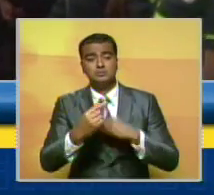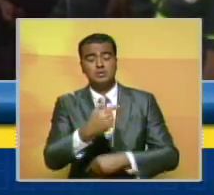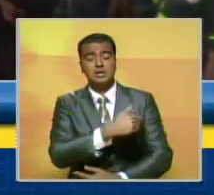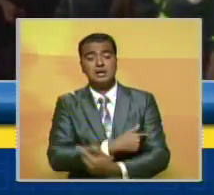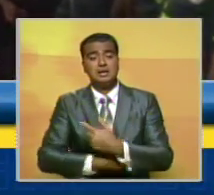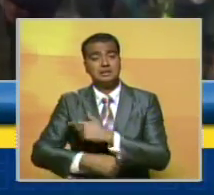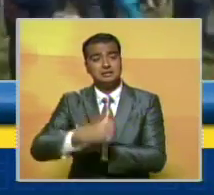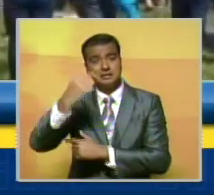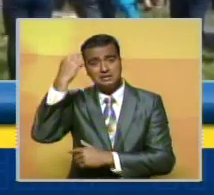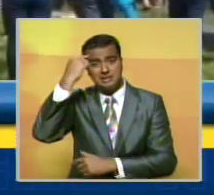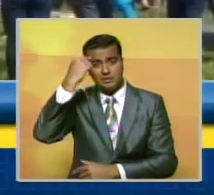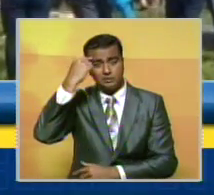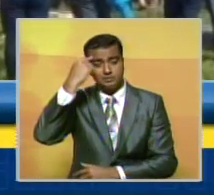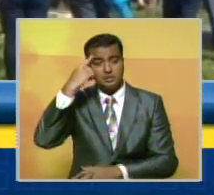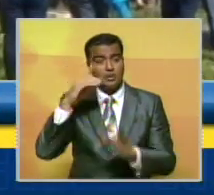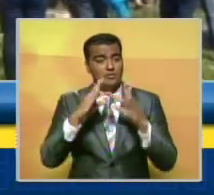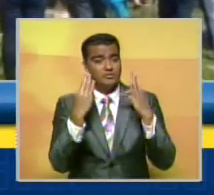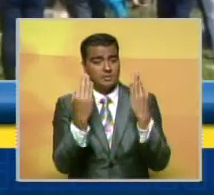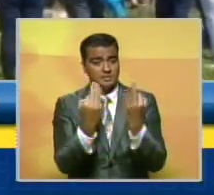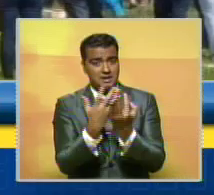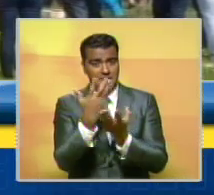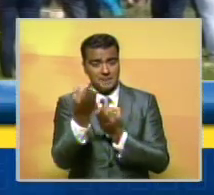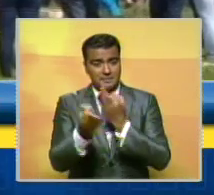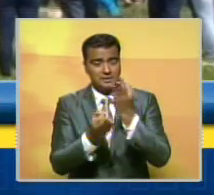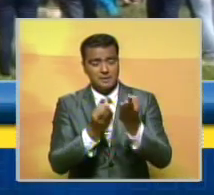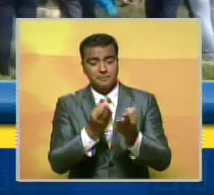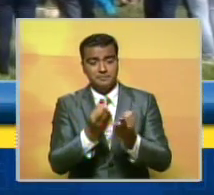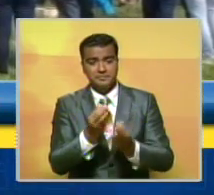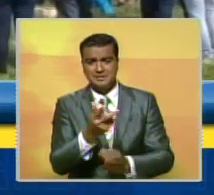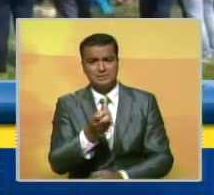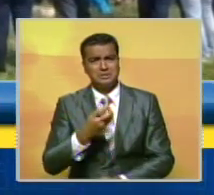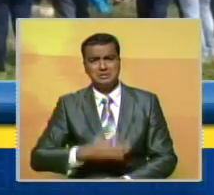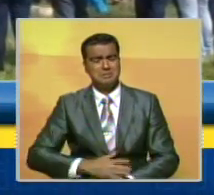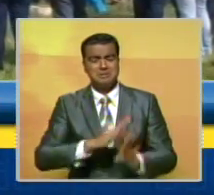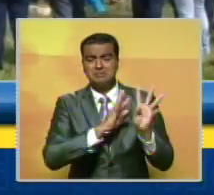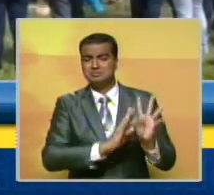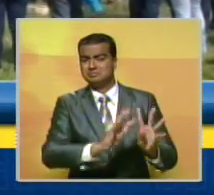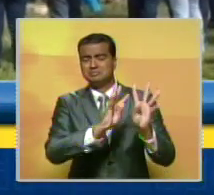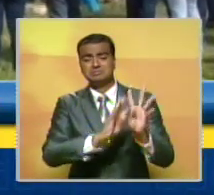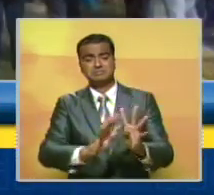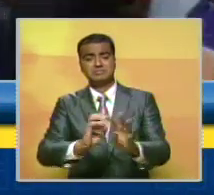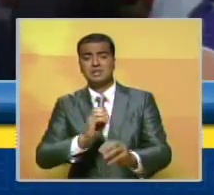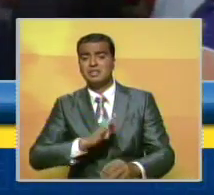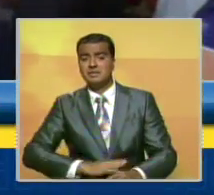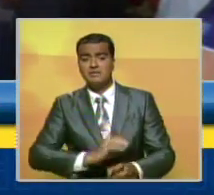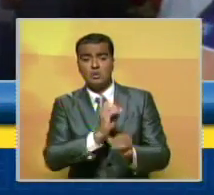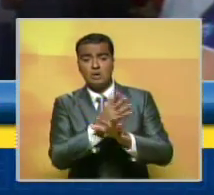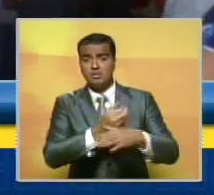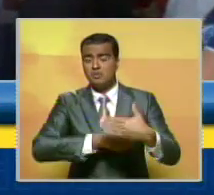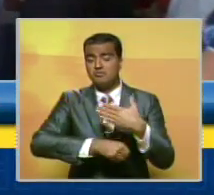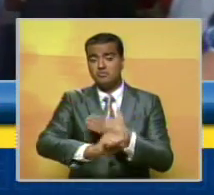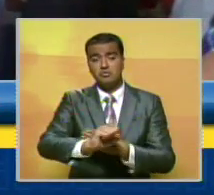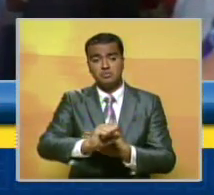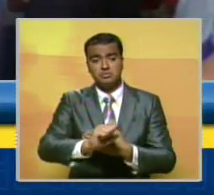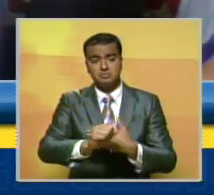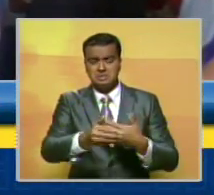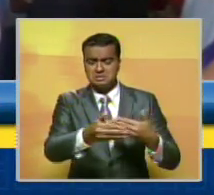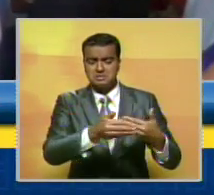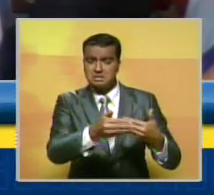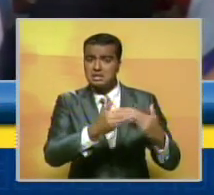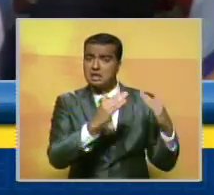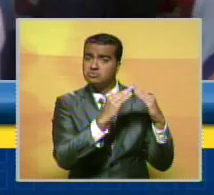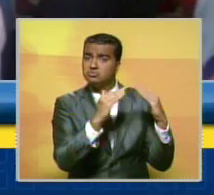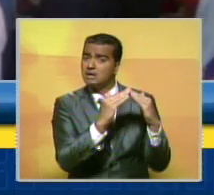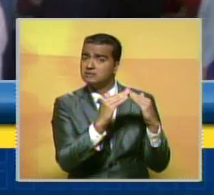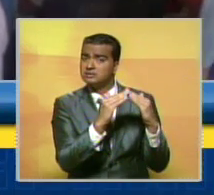en el cerebro. Familiares de la víctima relataron que Geraldine no estaba manifestando. Se encontraba jugando fútbol en su urbanización ubicada en el